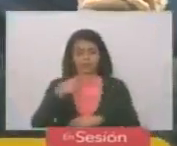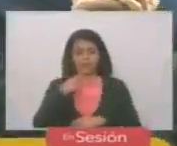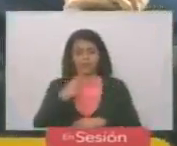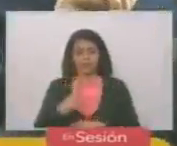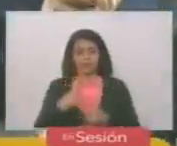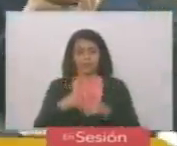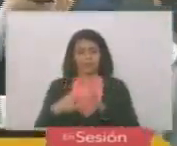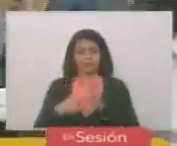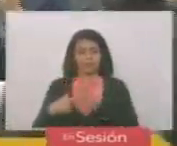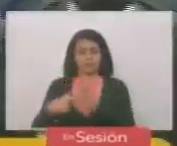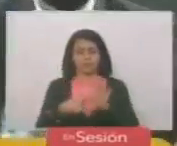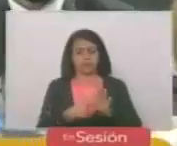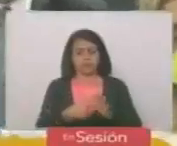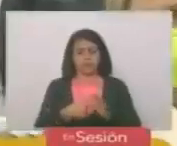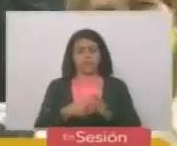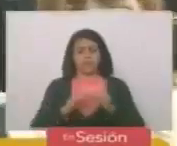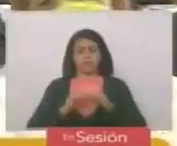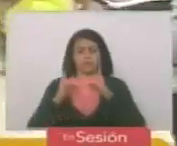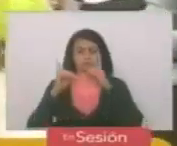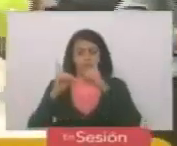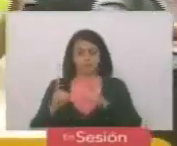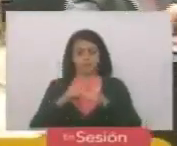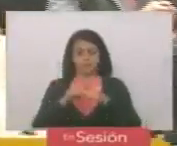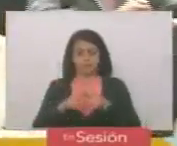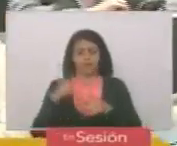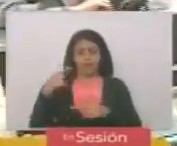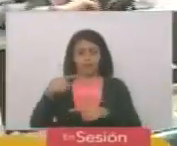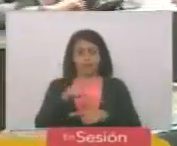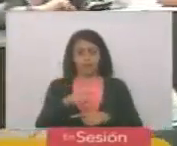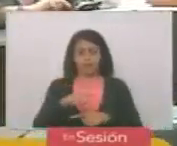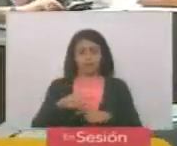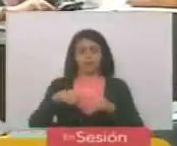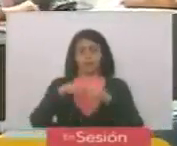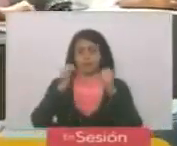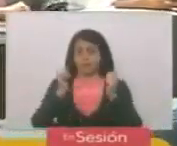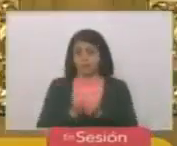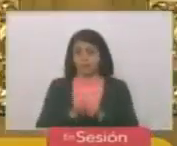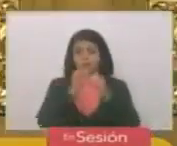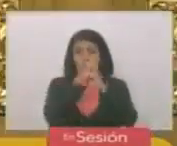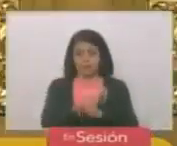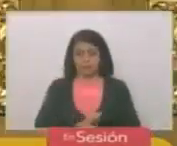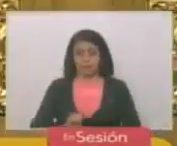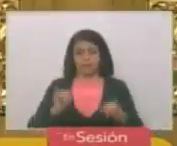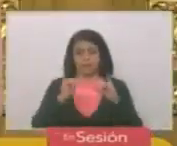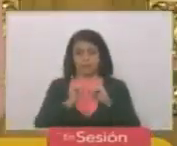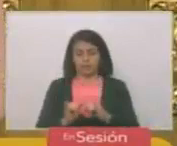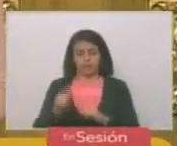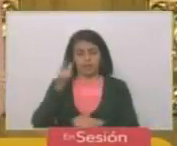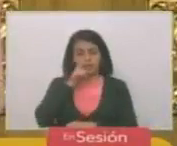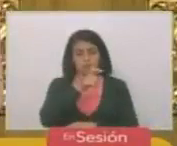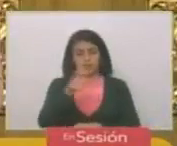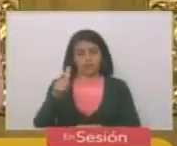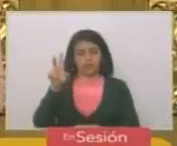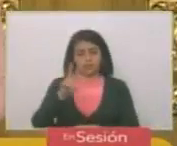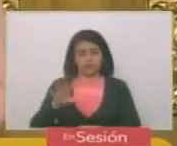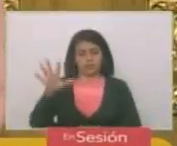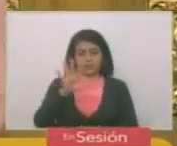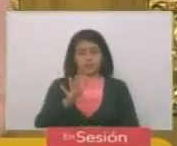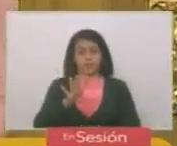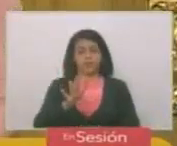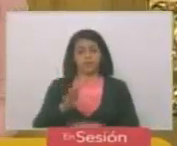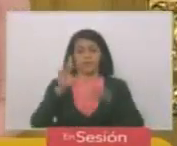consigo la dignidad de haber peleado por la independencia y la soberanía. Se tomó